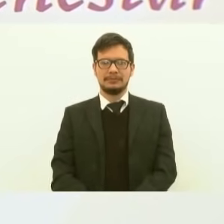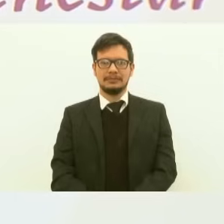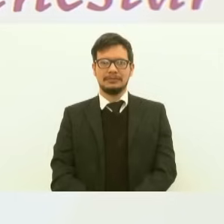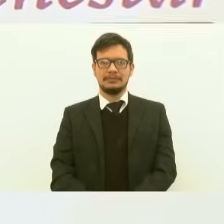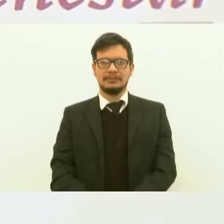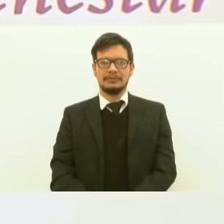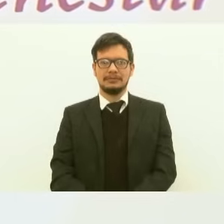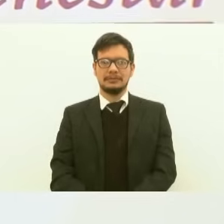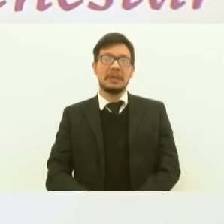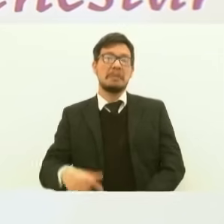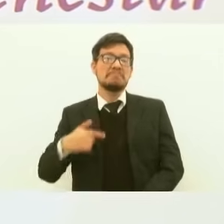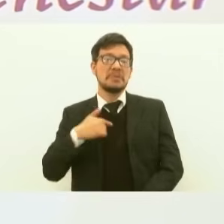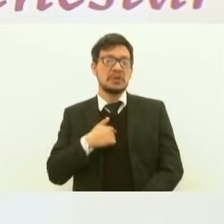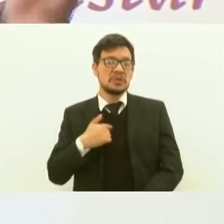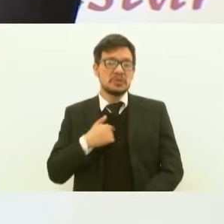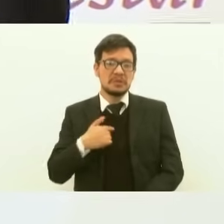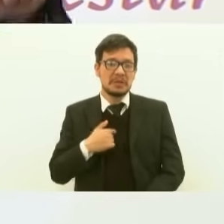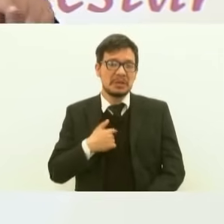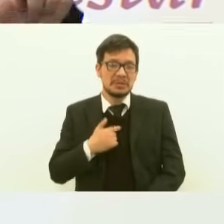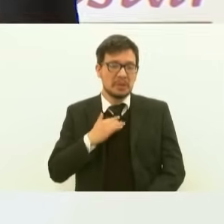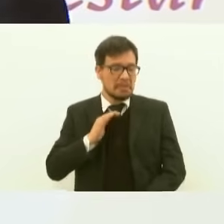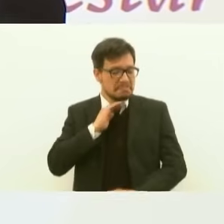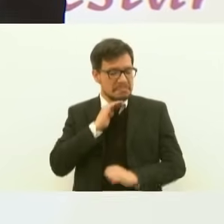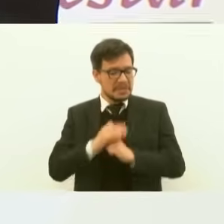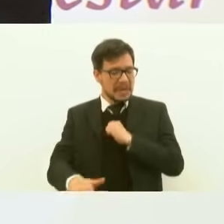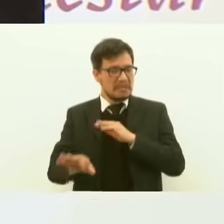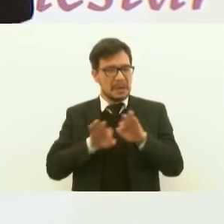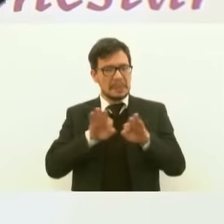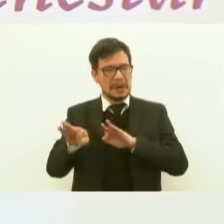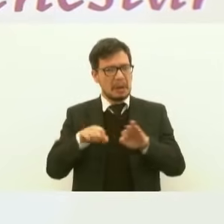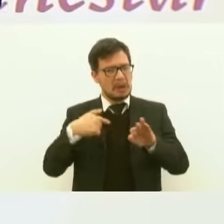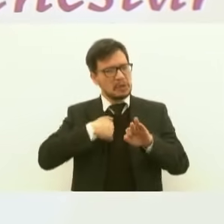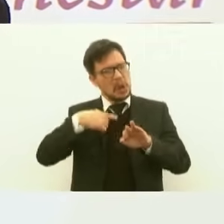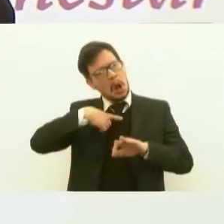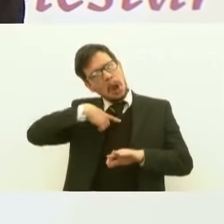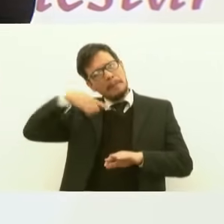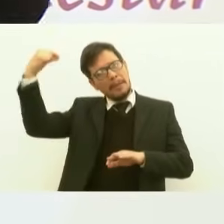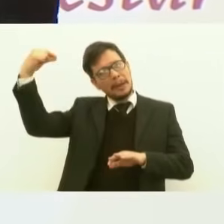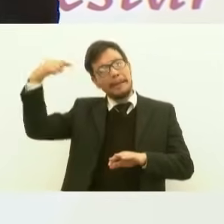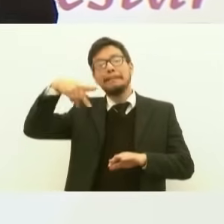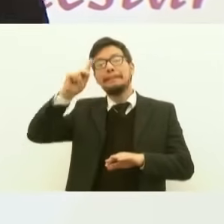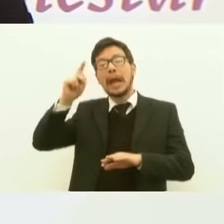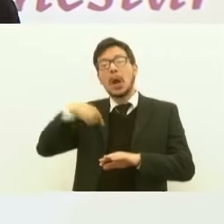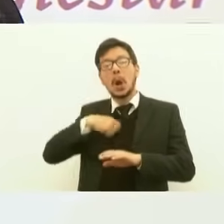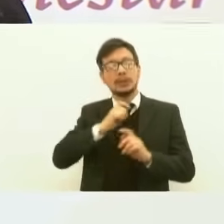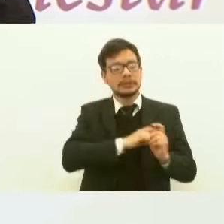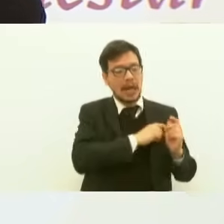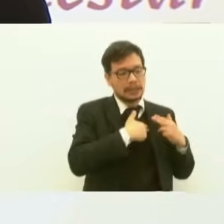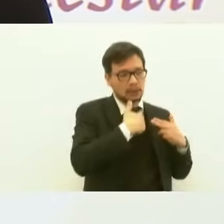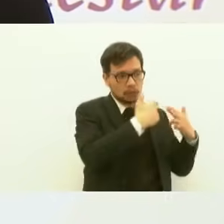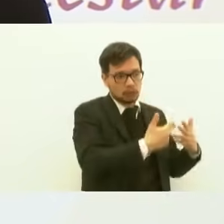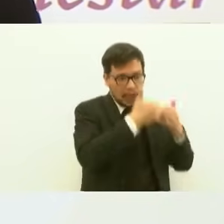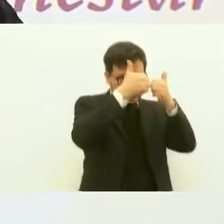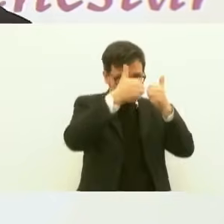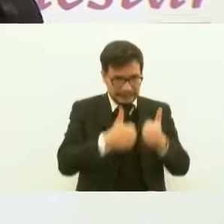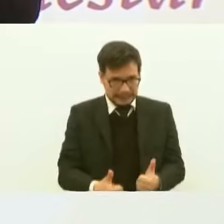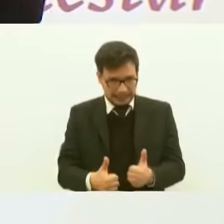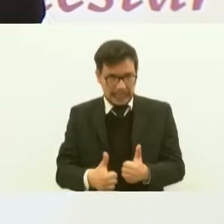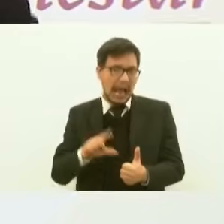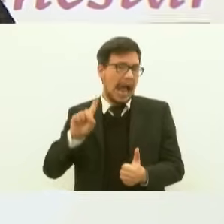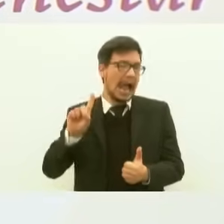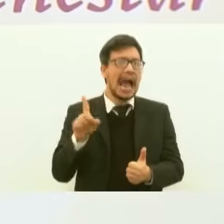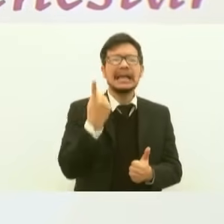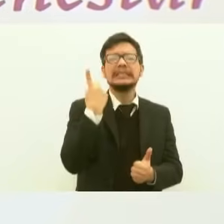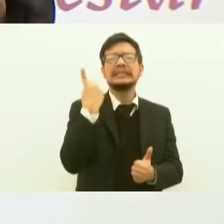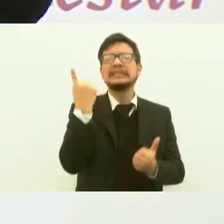Me voy a jubilar, me voy, pero quien se va a quedar es igual